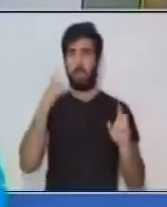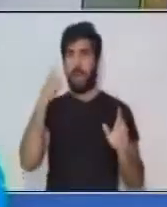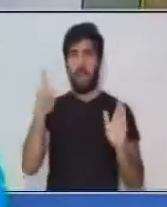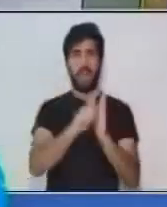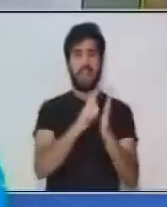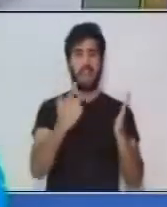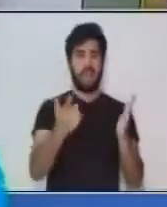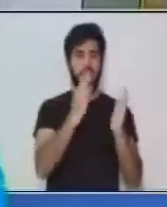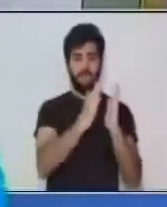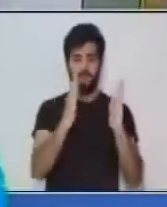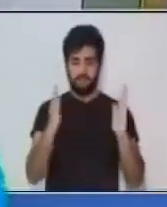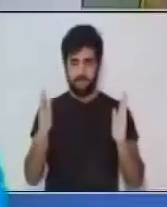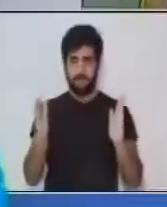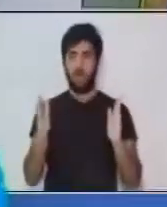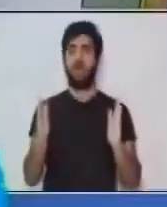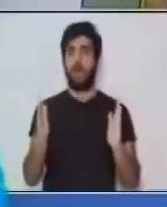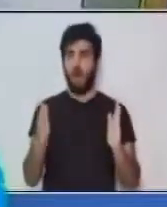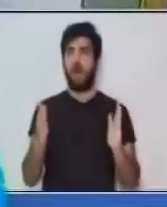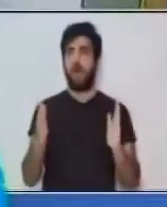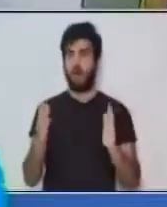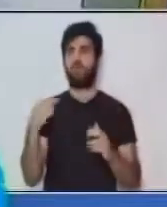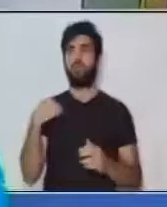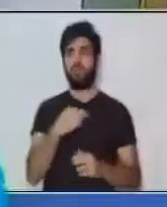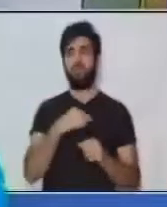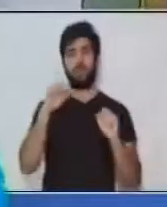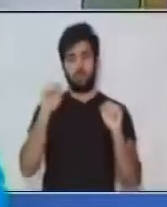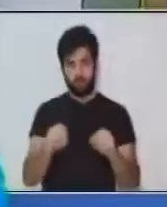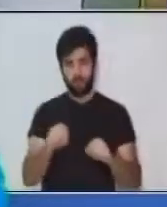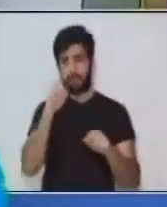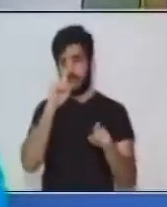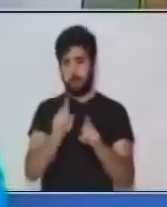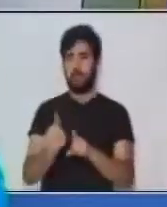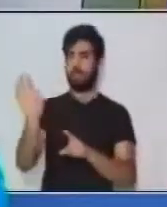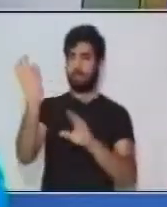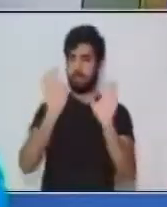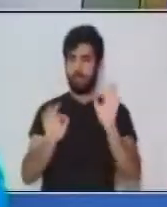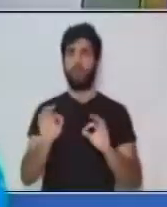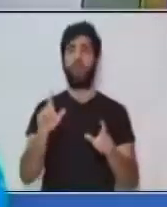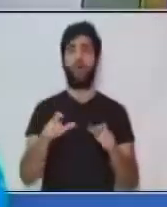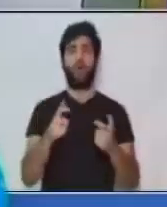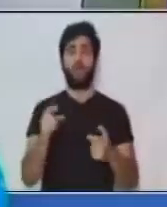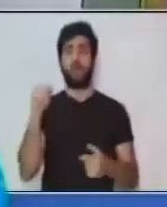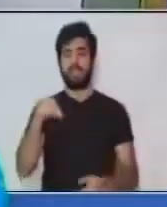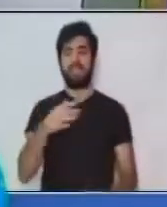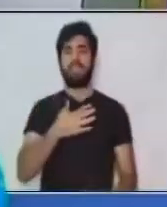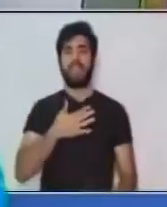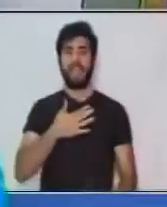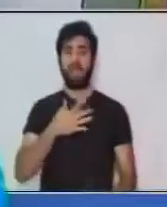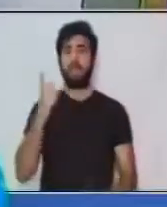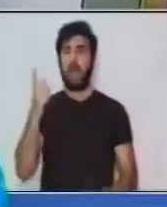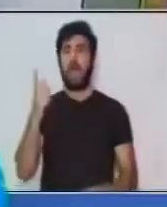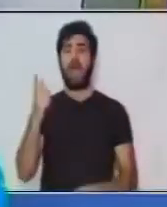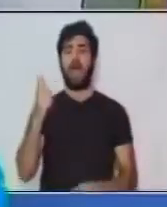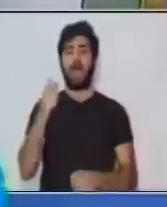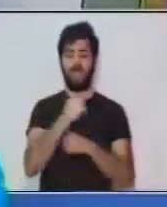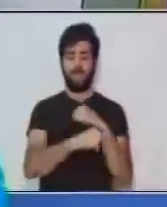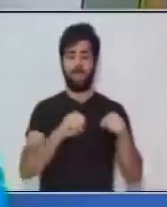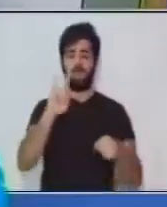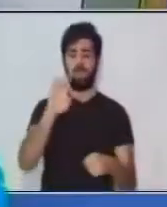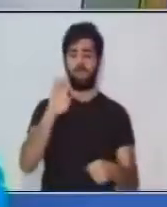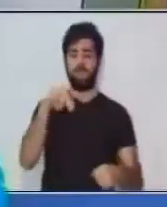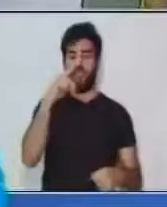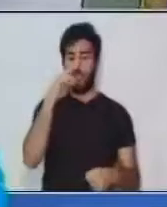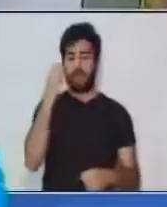entonces en donde nosotros nos abocamos a esos tipos de fuentes bibliográficas, que ahora yo le llamo fuentes de consulta, ya que se hace